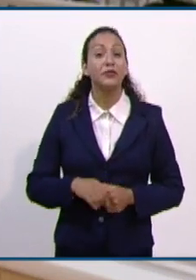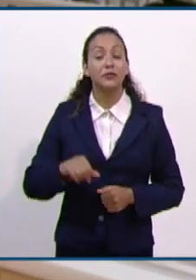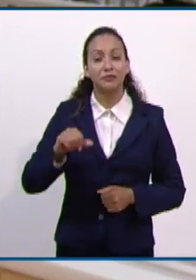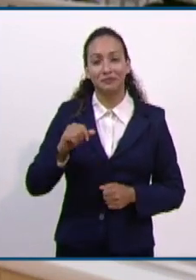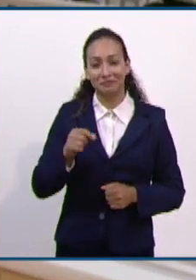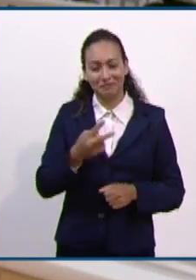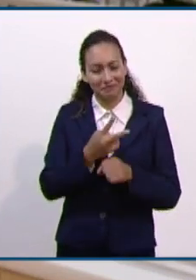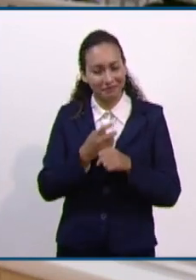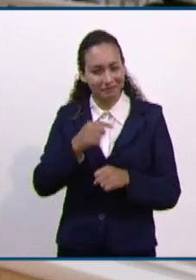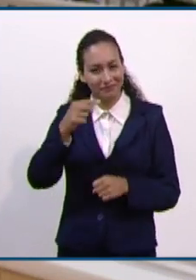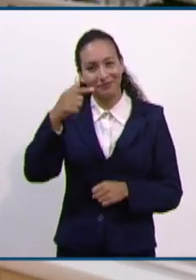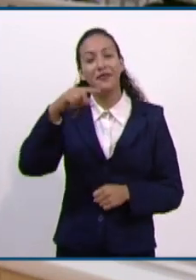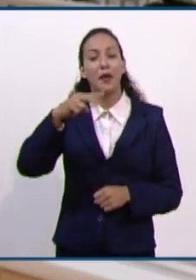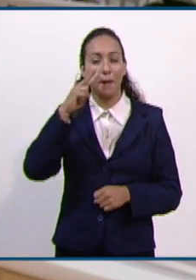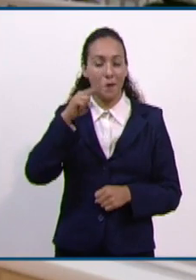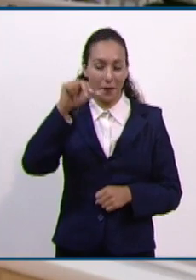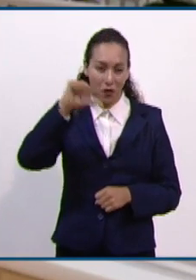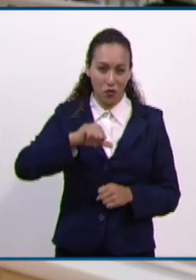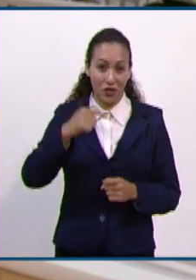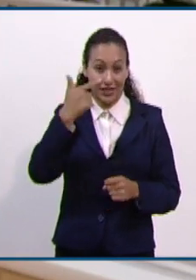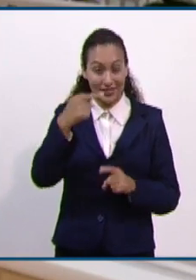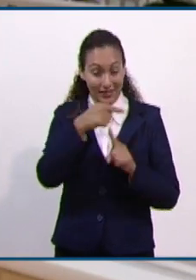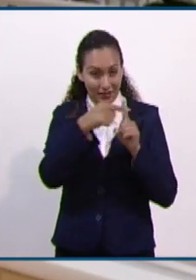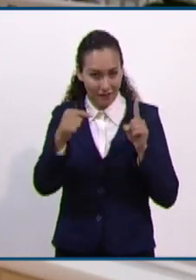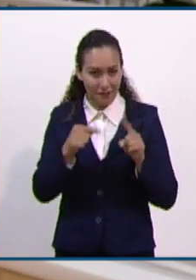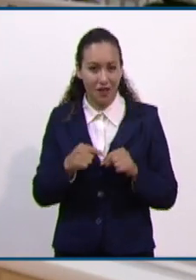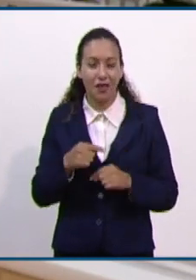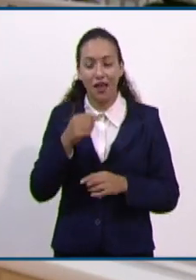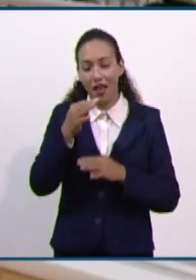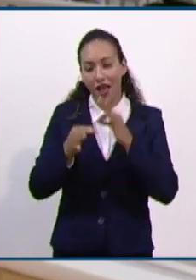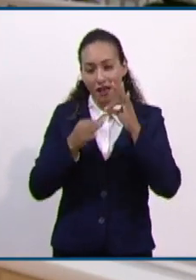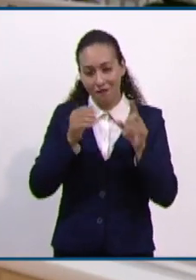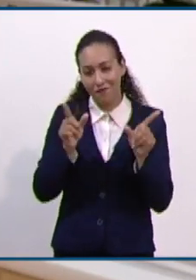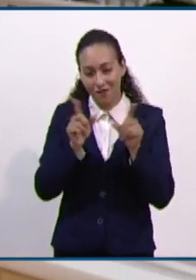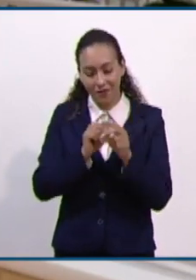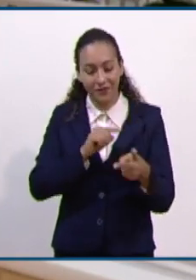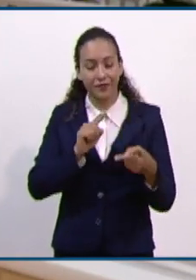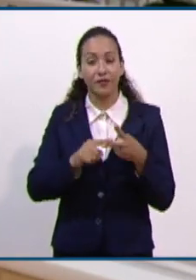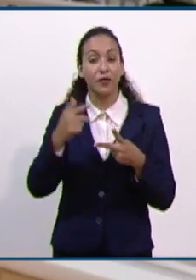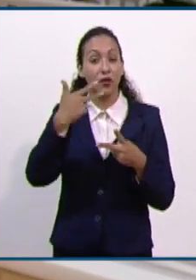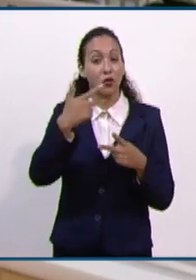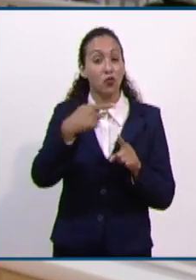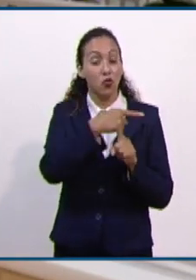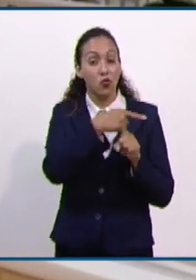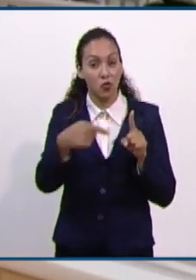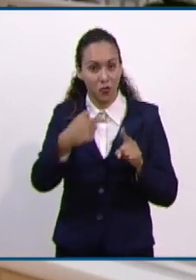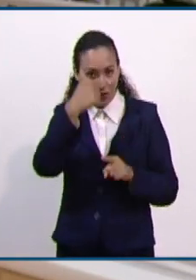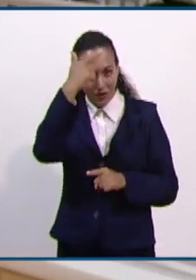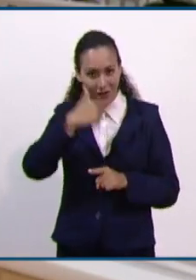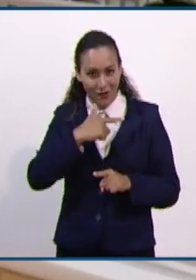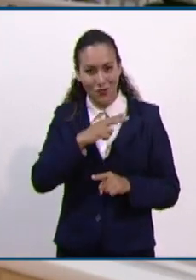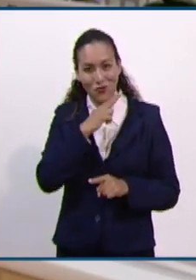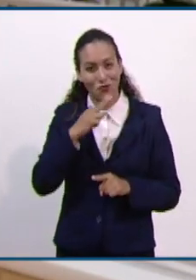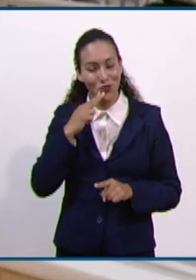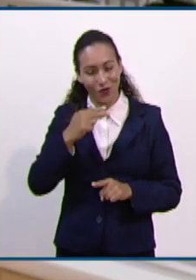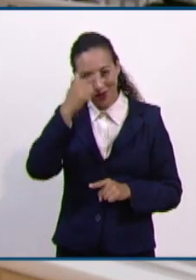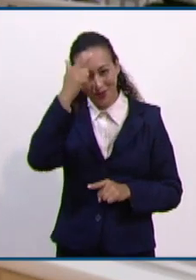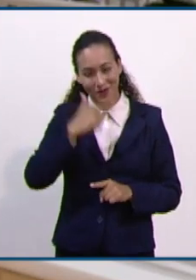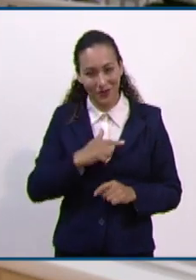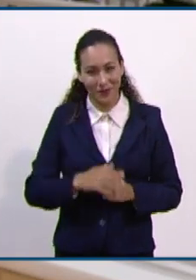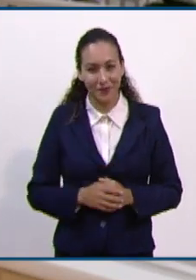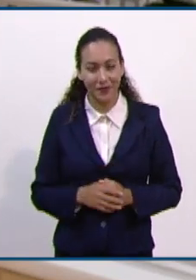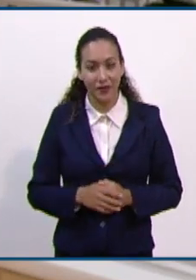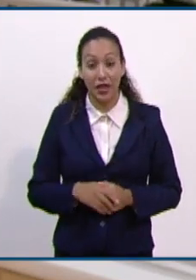Lo invito a seguir a las 19:30 horas nuestro avance informativo y a las 8:30 de la noche el noticiario nocturno.